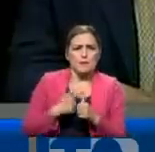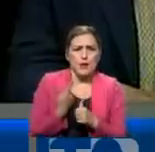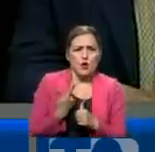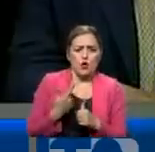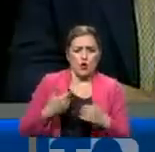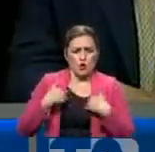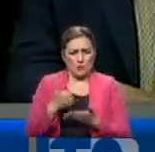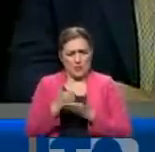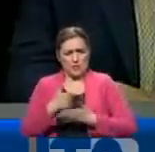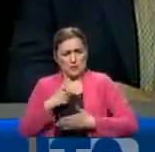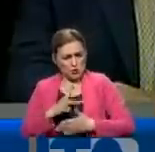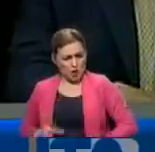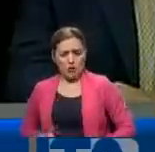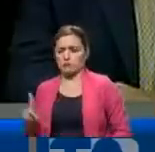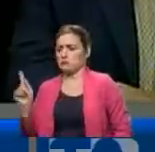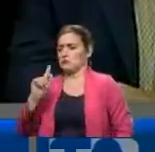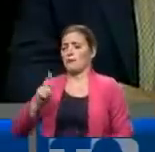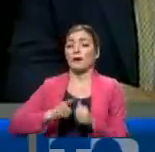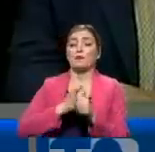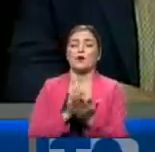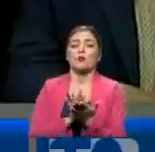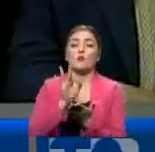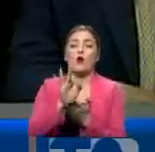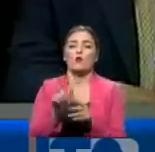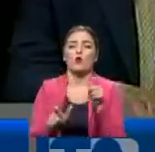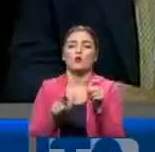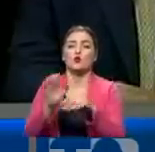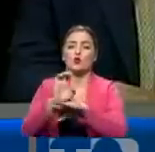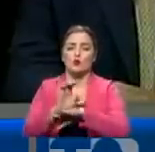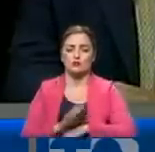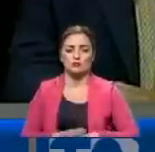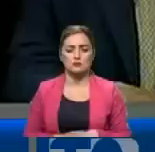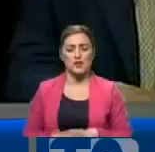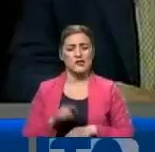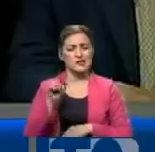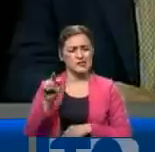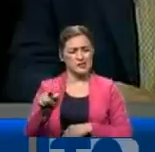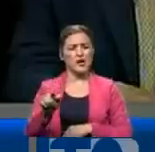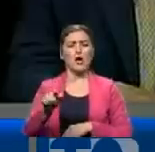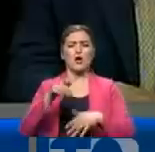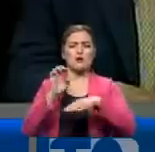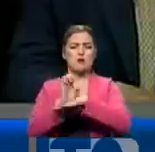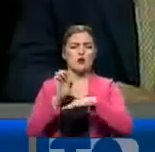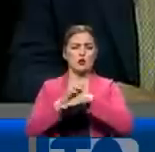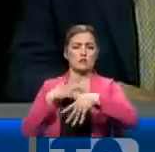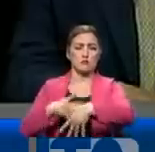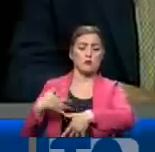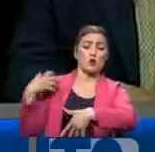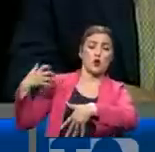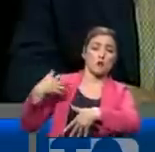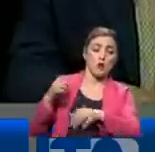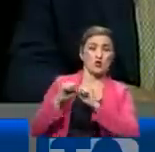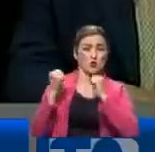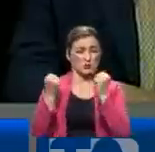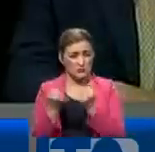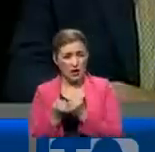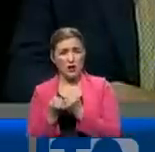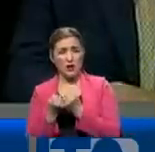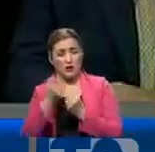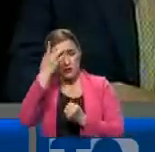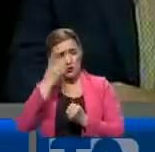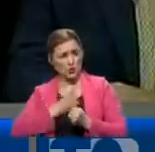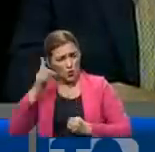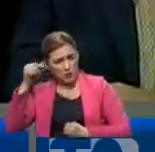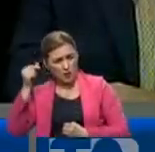bienestar. Lo que ha sucedido en estos días en el Ecuador no es una manifestación social de descontento o protesta frente a una decisión de